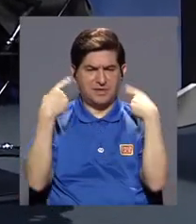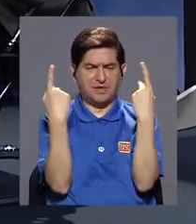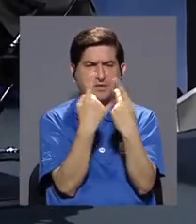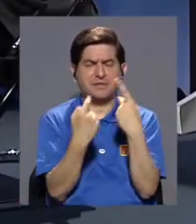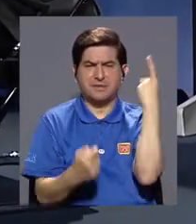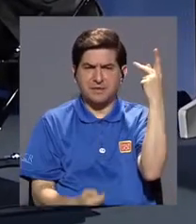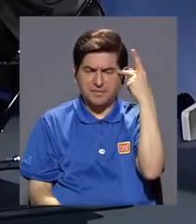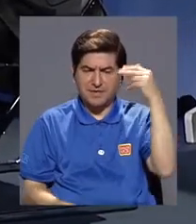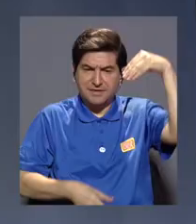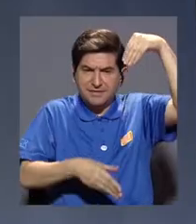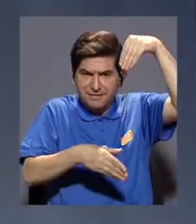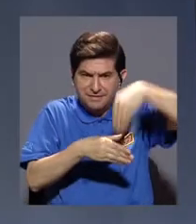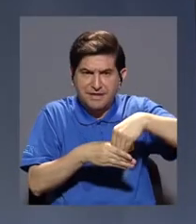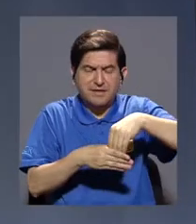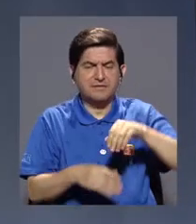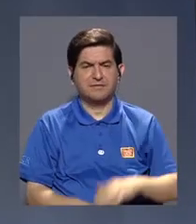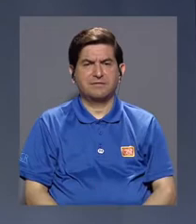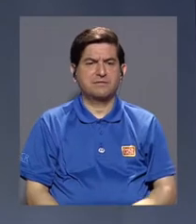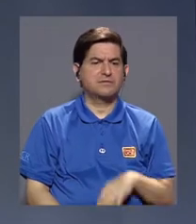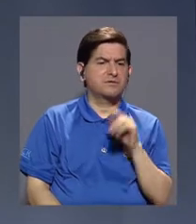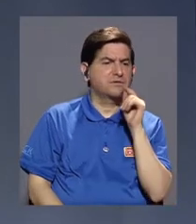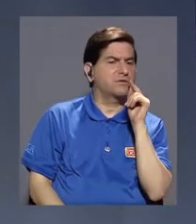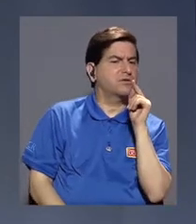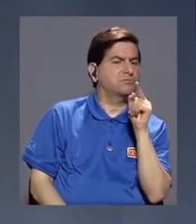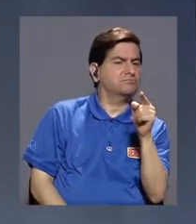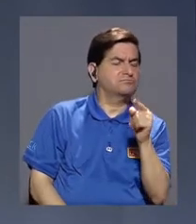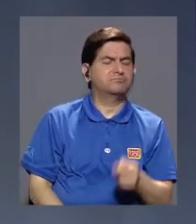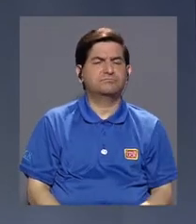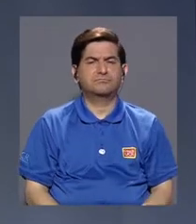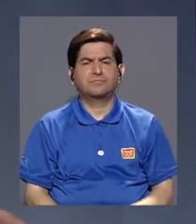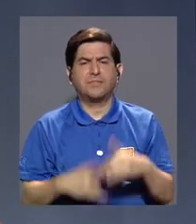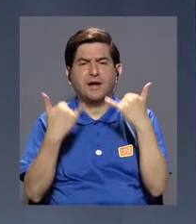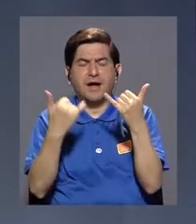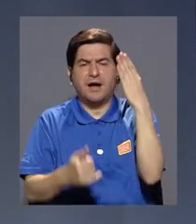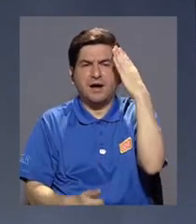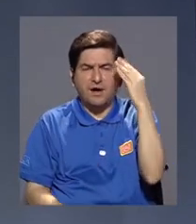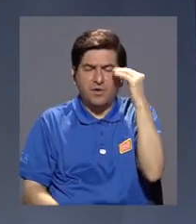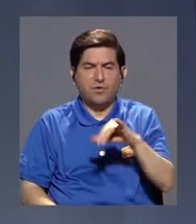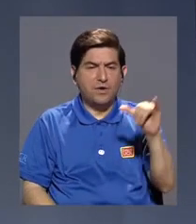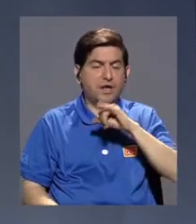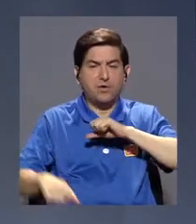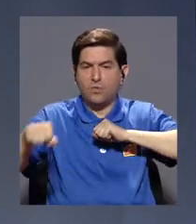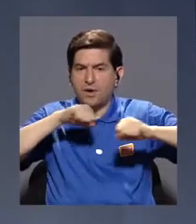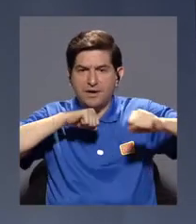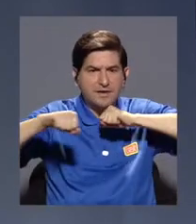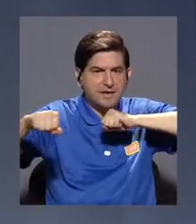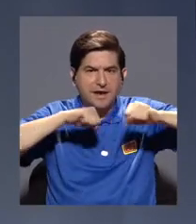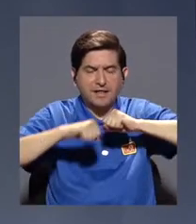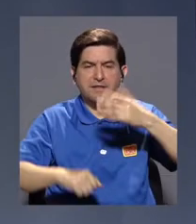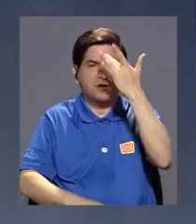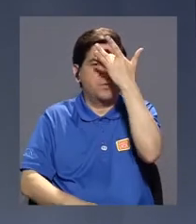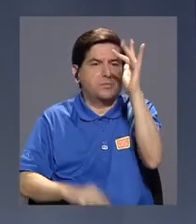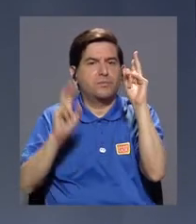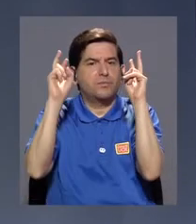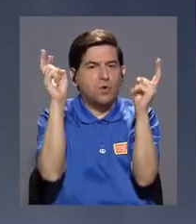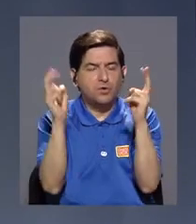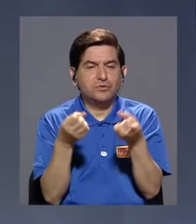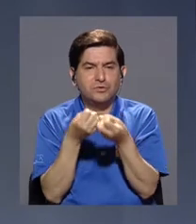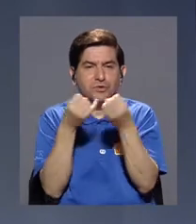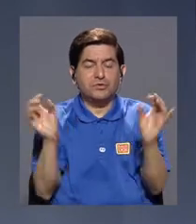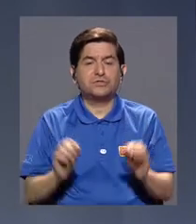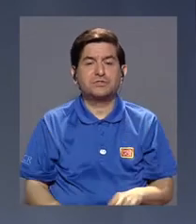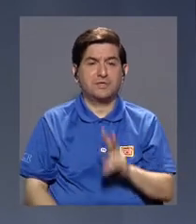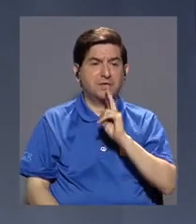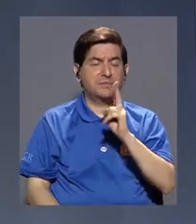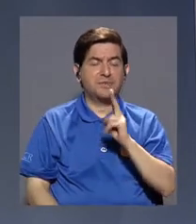partidos políticos en el marco de lo que están viviendo como un terremoto intelectual sin